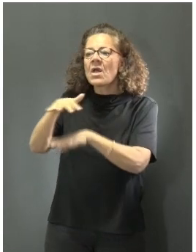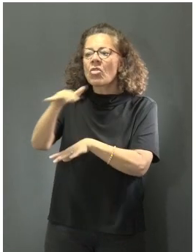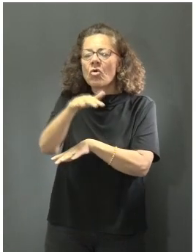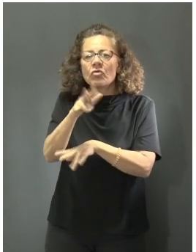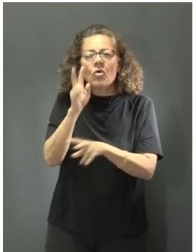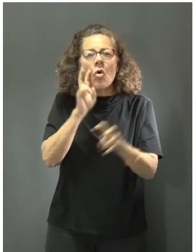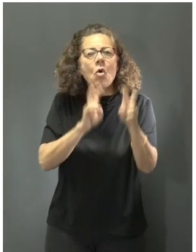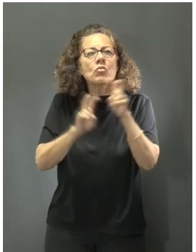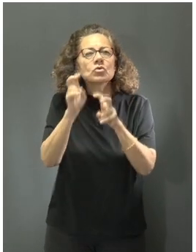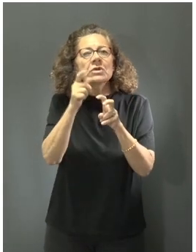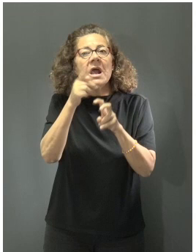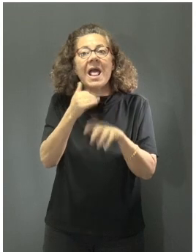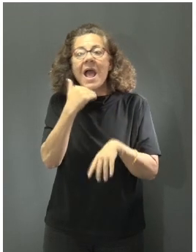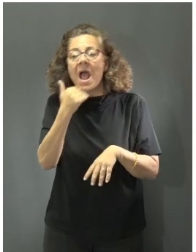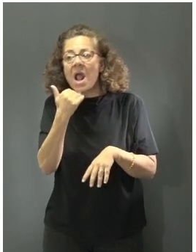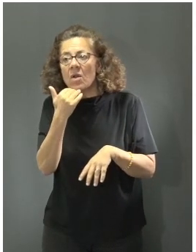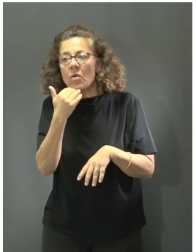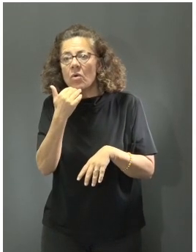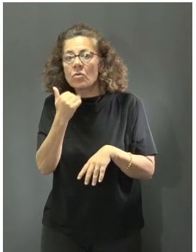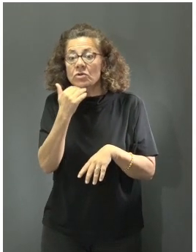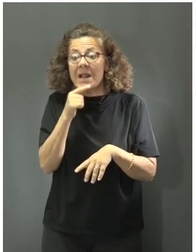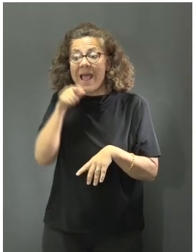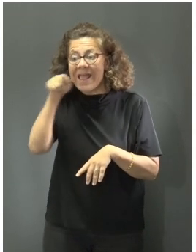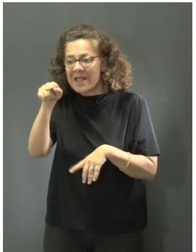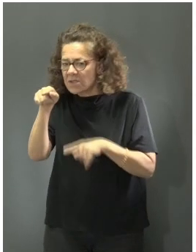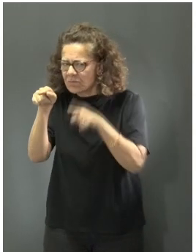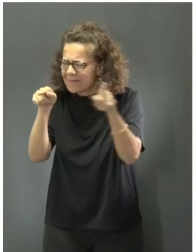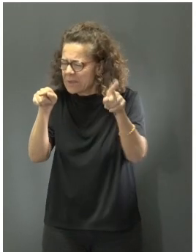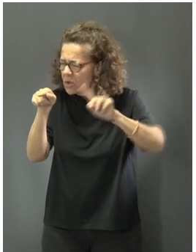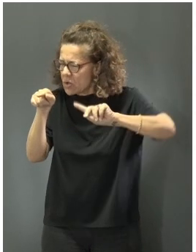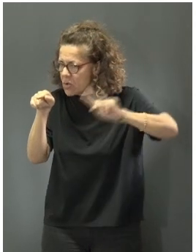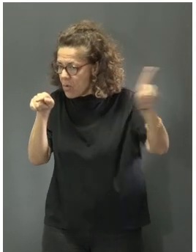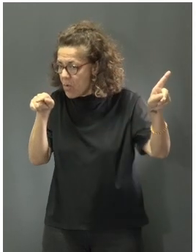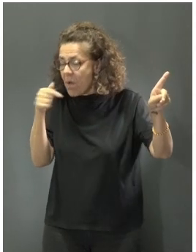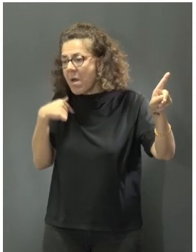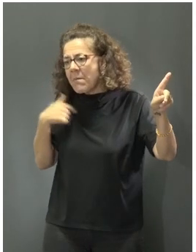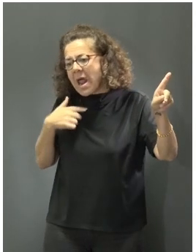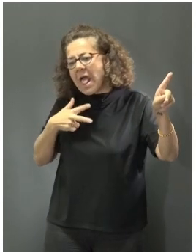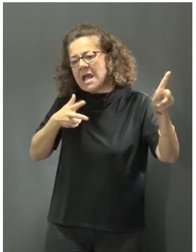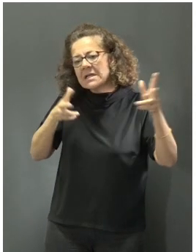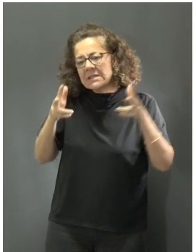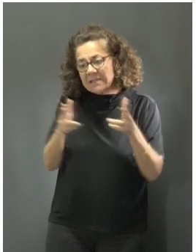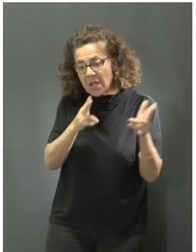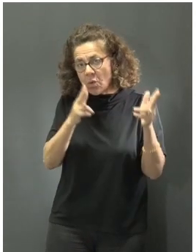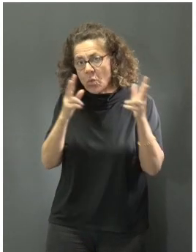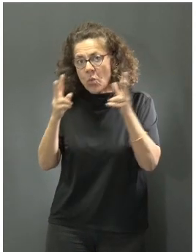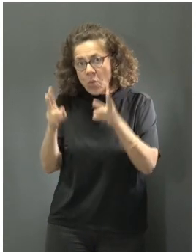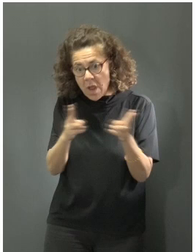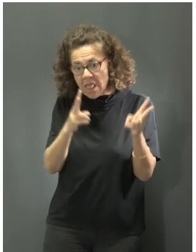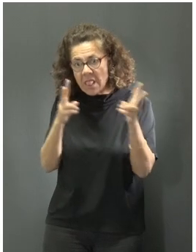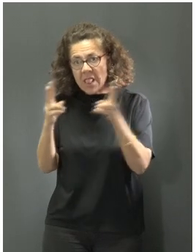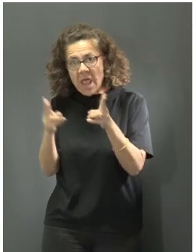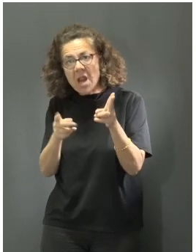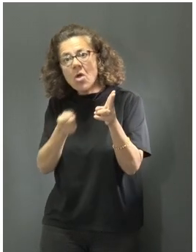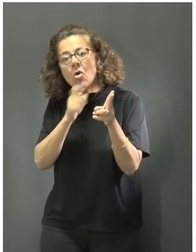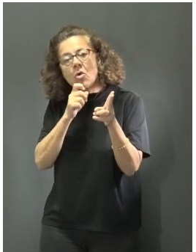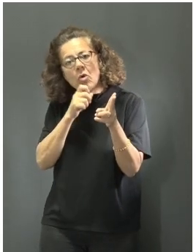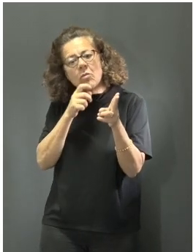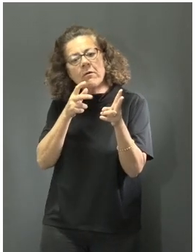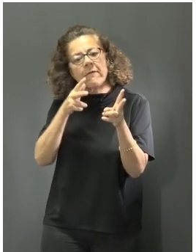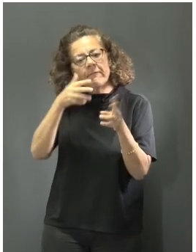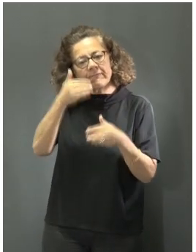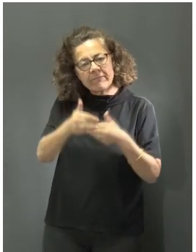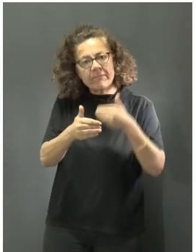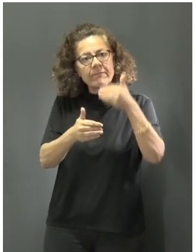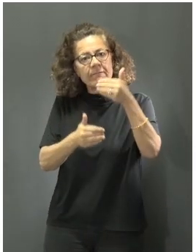buscar una determinada cosa y no otra determinada cosa, para secuenciar cómo puedes ir por fases, ¿no? De